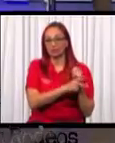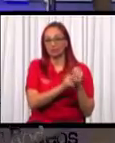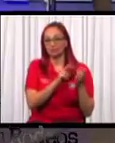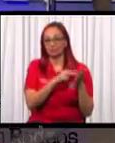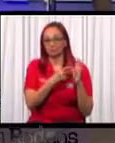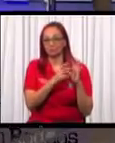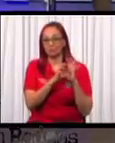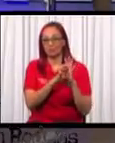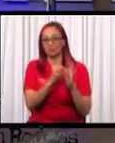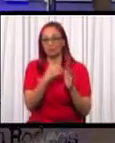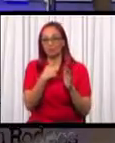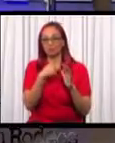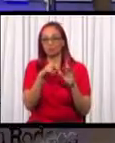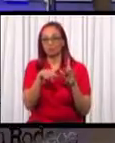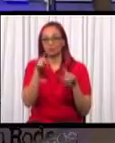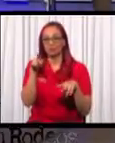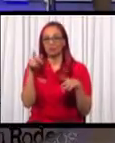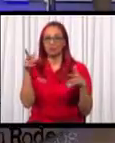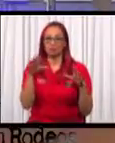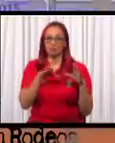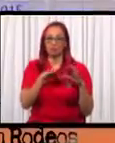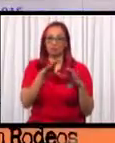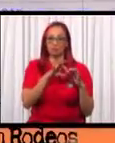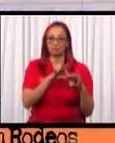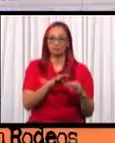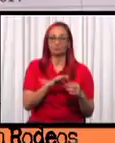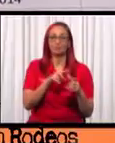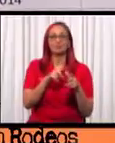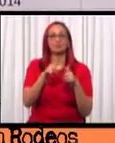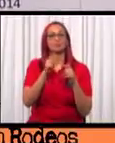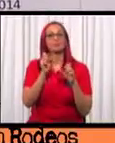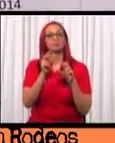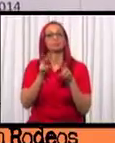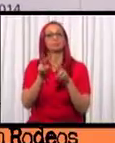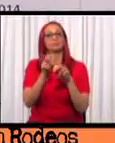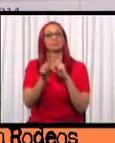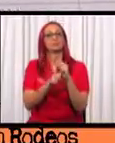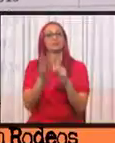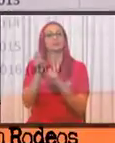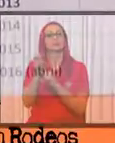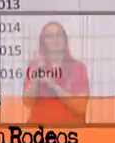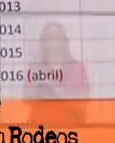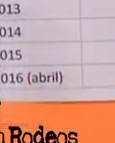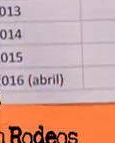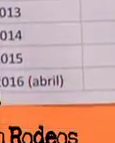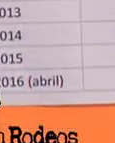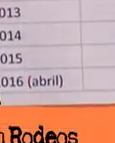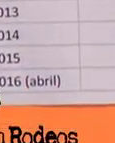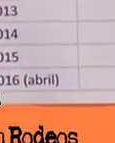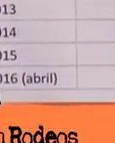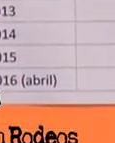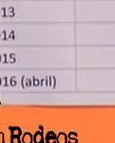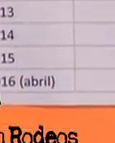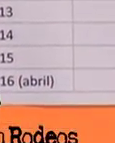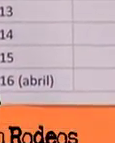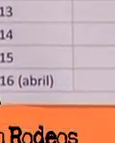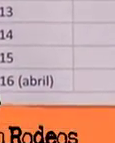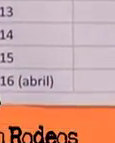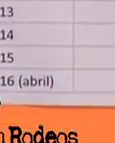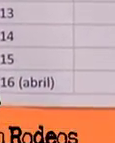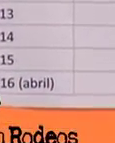una balanza comercial negativa. Pueden observar que en el año 2010 tuvimos una balanza negativa